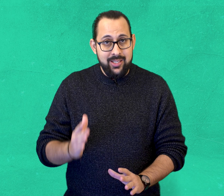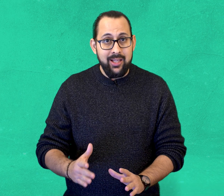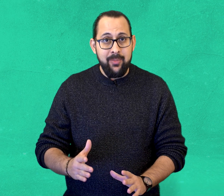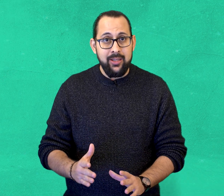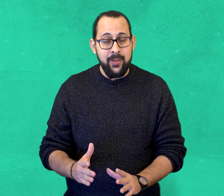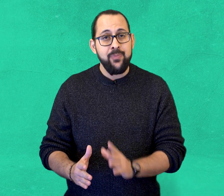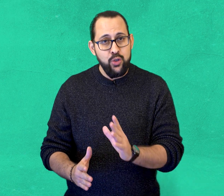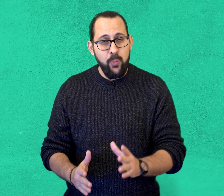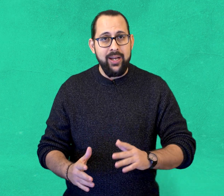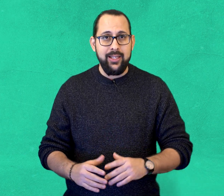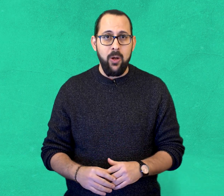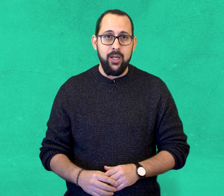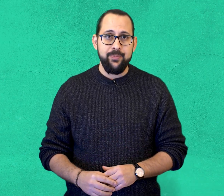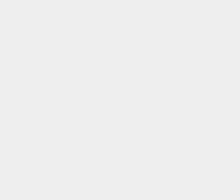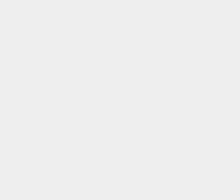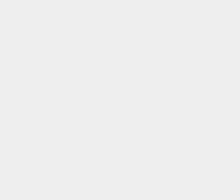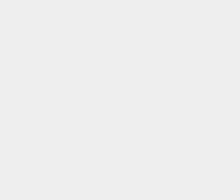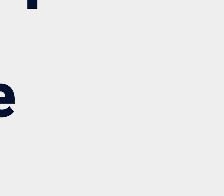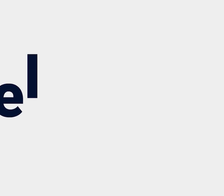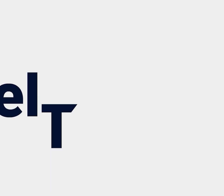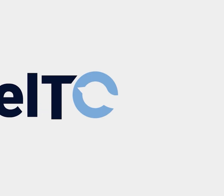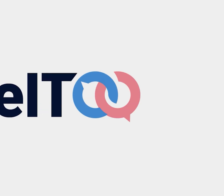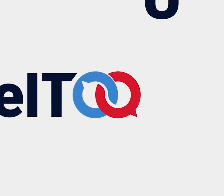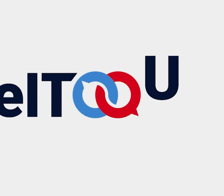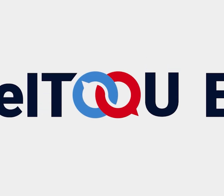realidad, ciertamente, supera esta tabla.